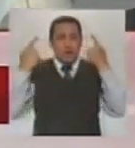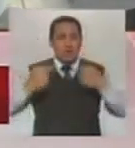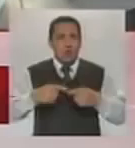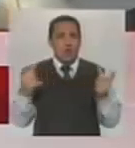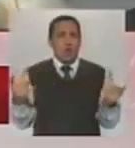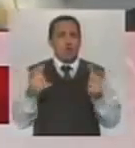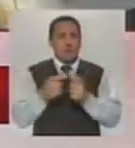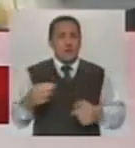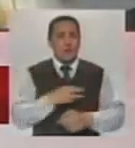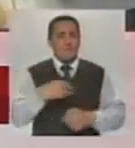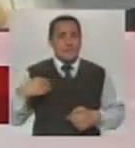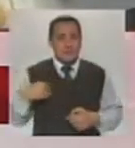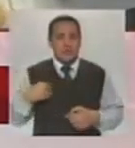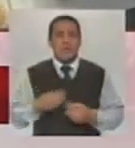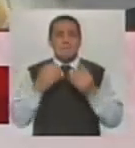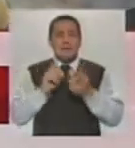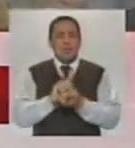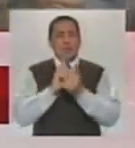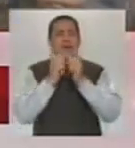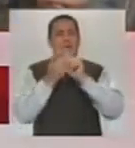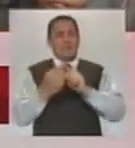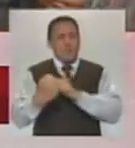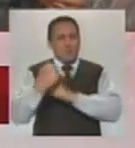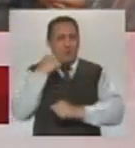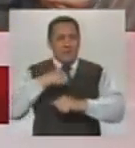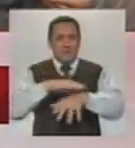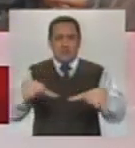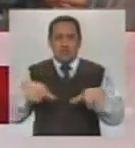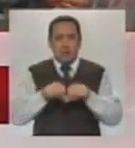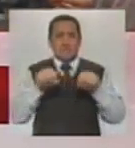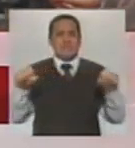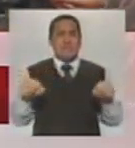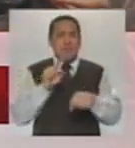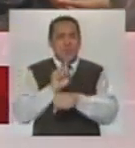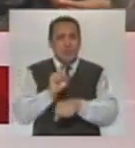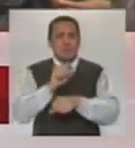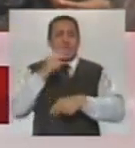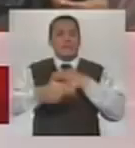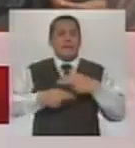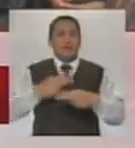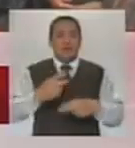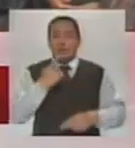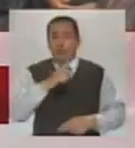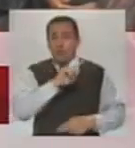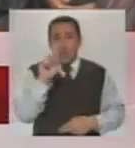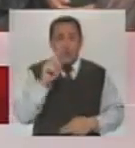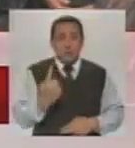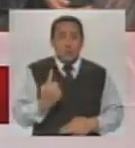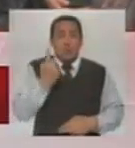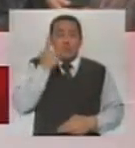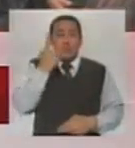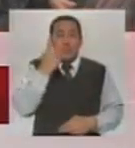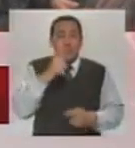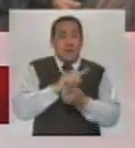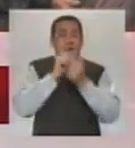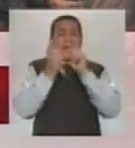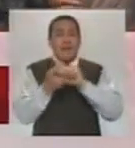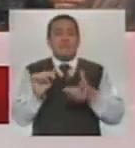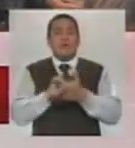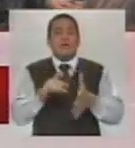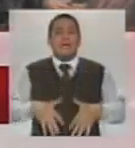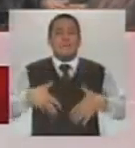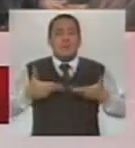para hacer una reforma profunda en el sistema educativo nacional. No es la única reforma que puede